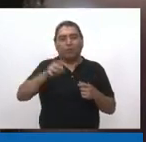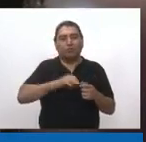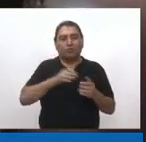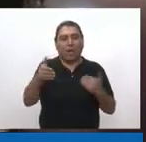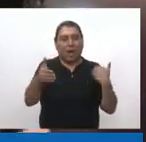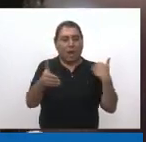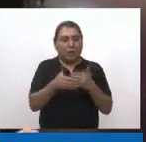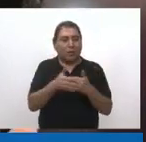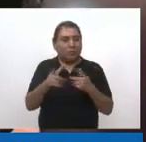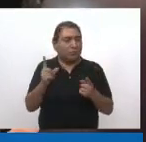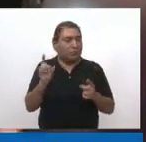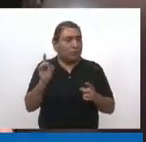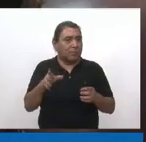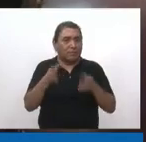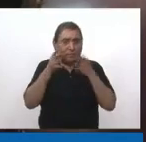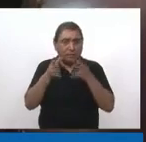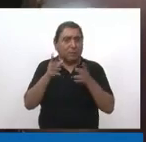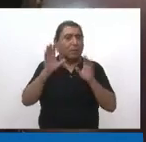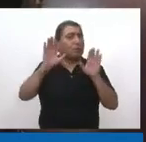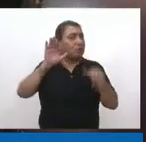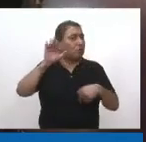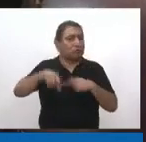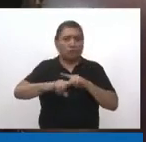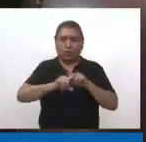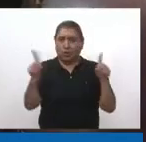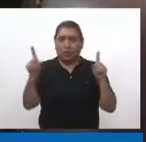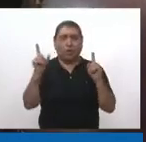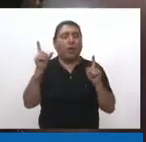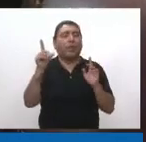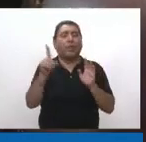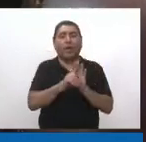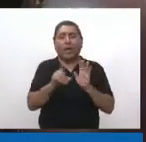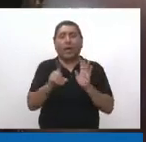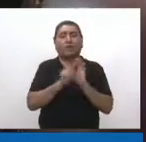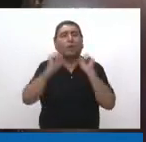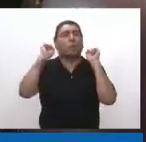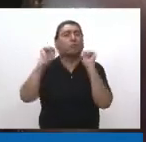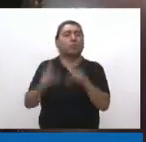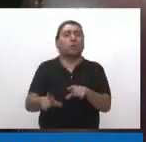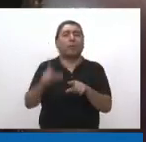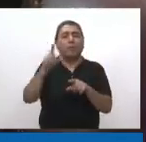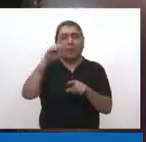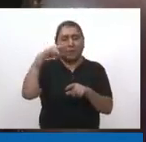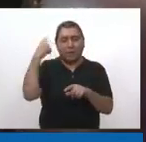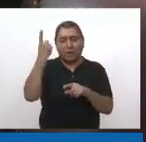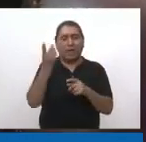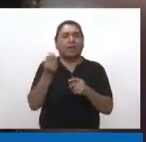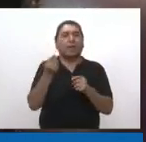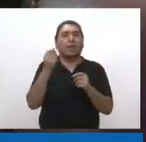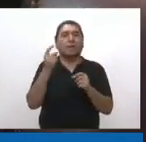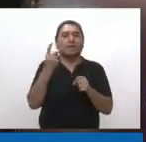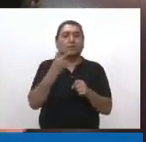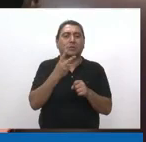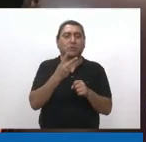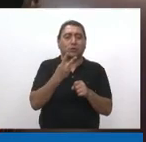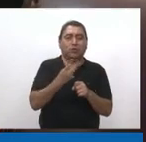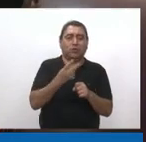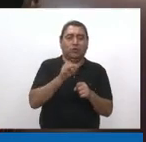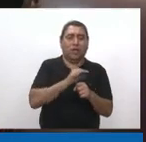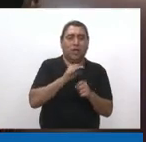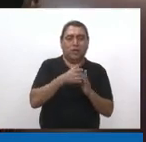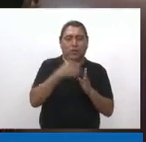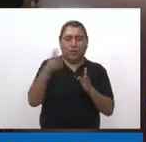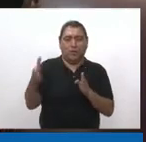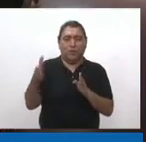se constituyó, pero no se convocó. Todos los decretos de Alberto Fernández desde sus segundos 2 años no se